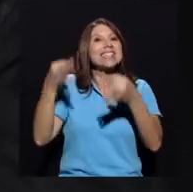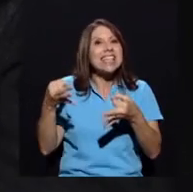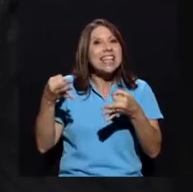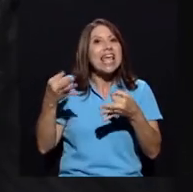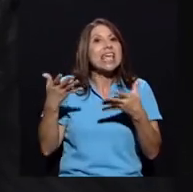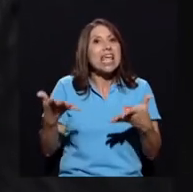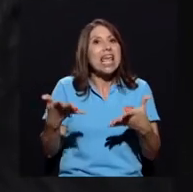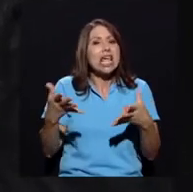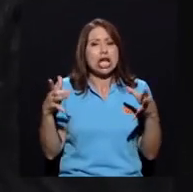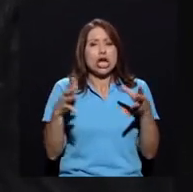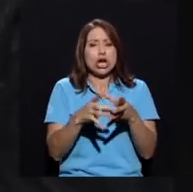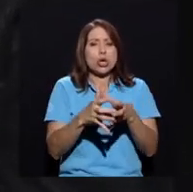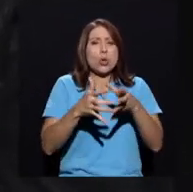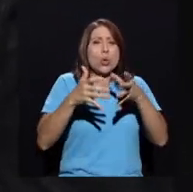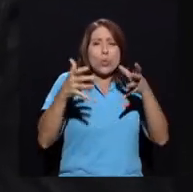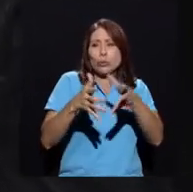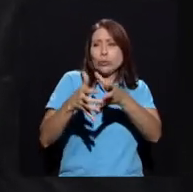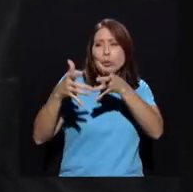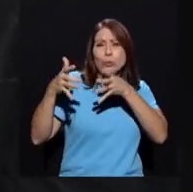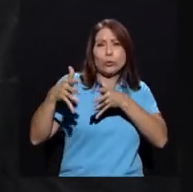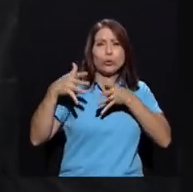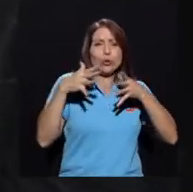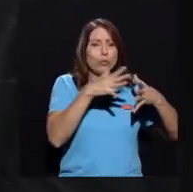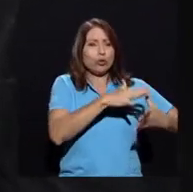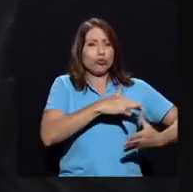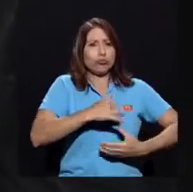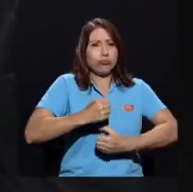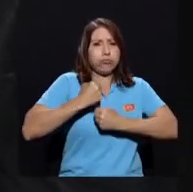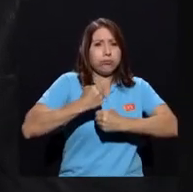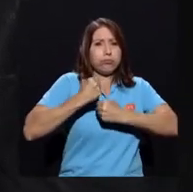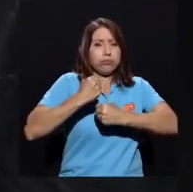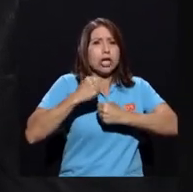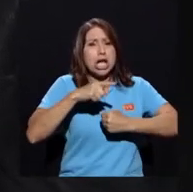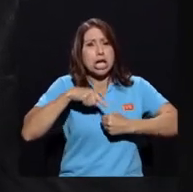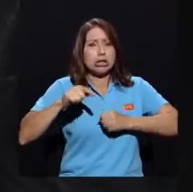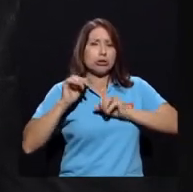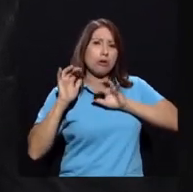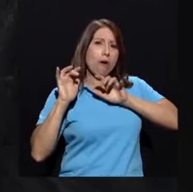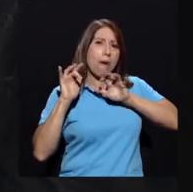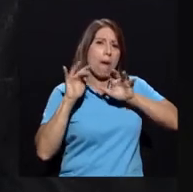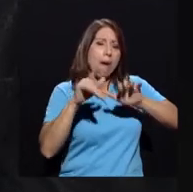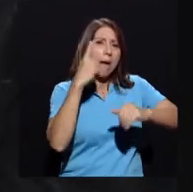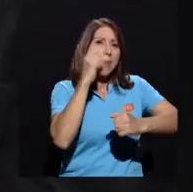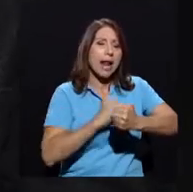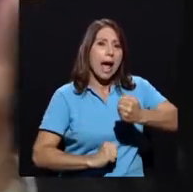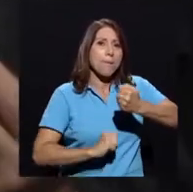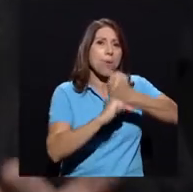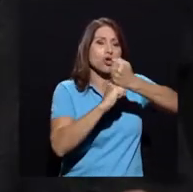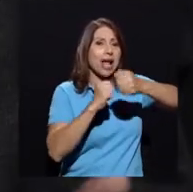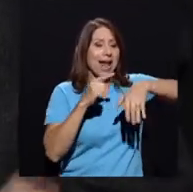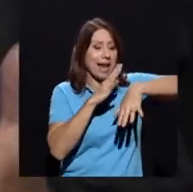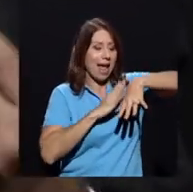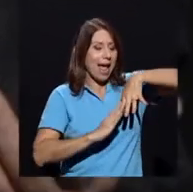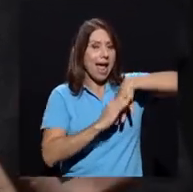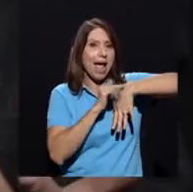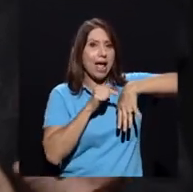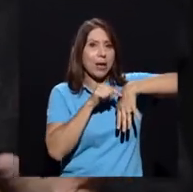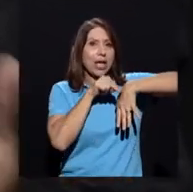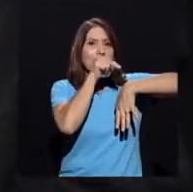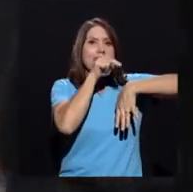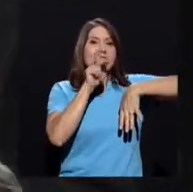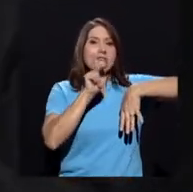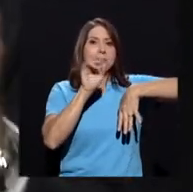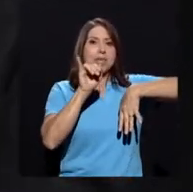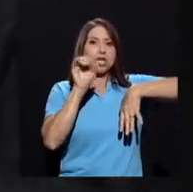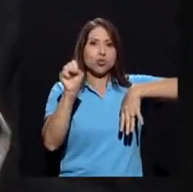enormes contingentes, enormes, gigantescos contingentes militares para apoyar a Kim Il-sung, esto con el padrinazgo de